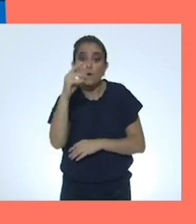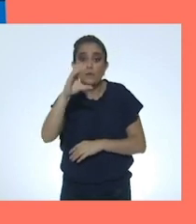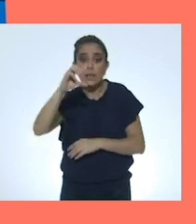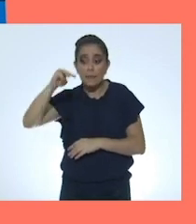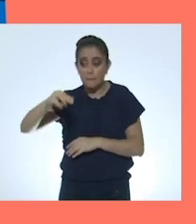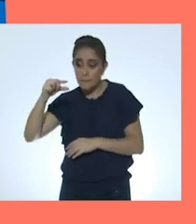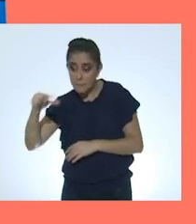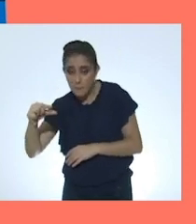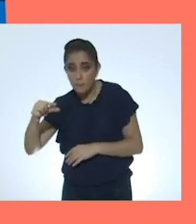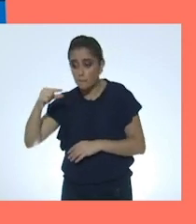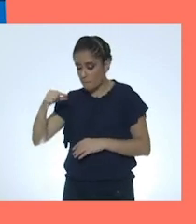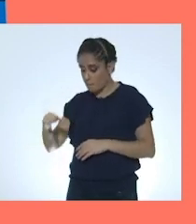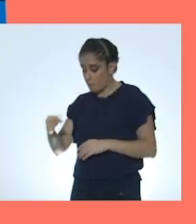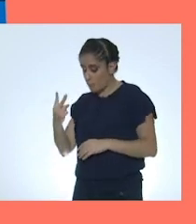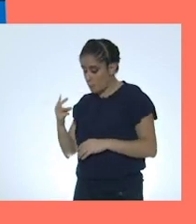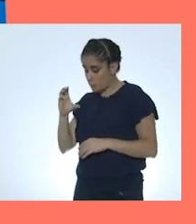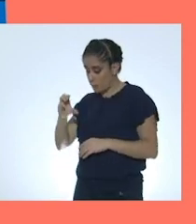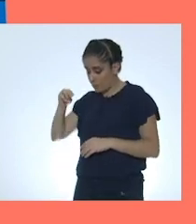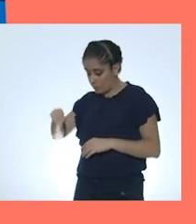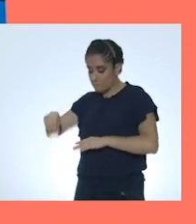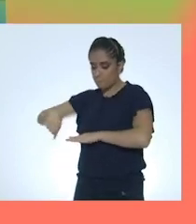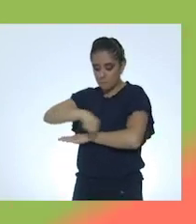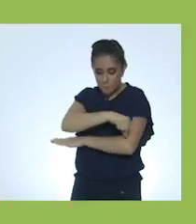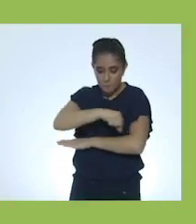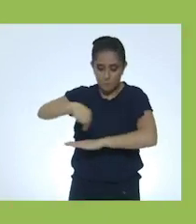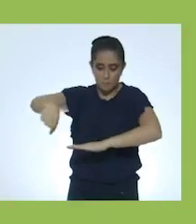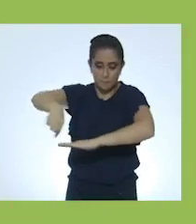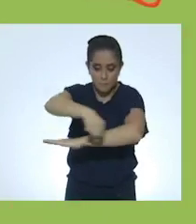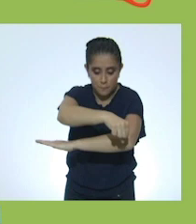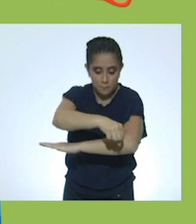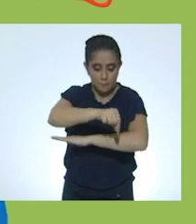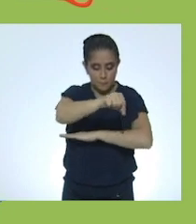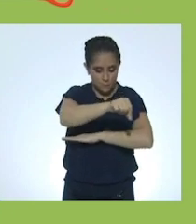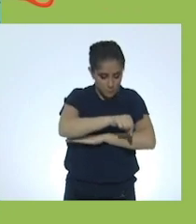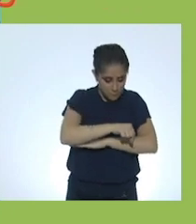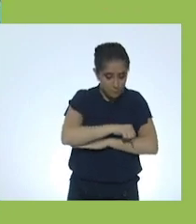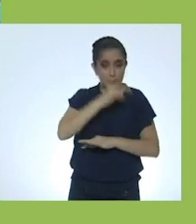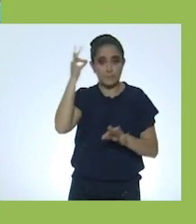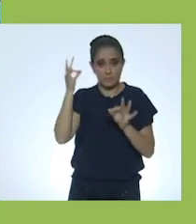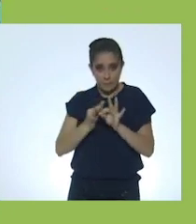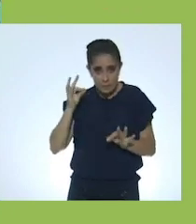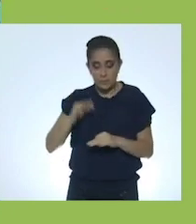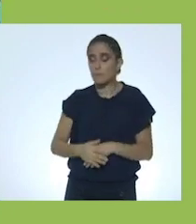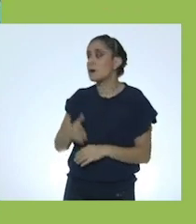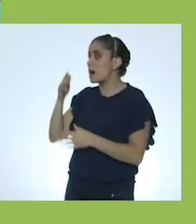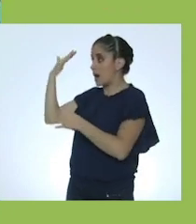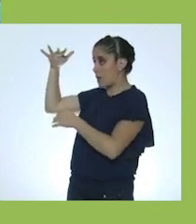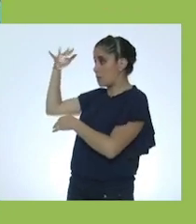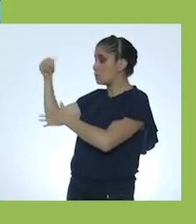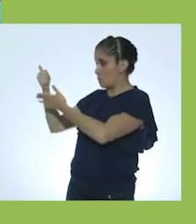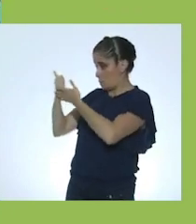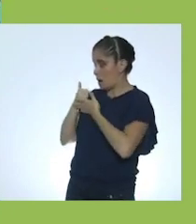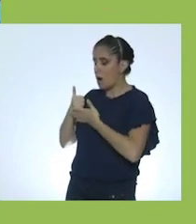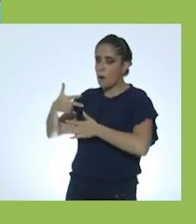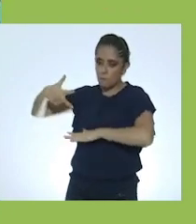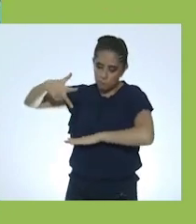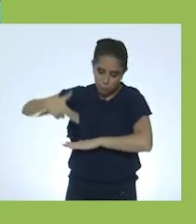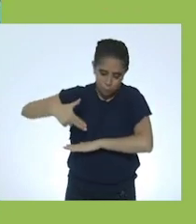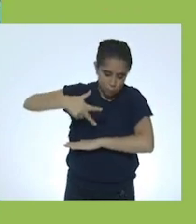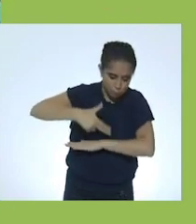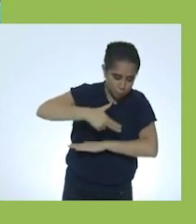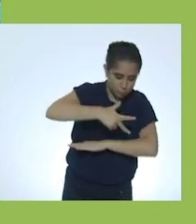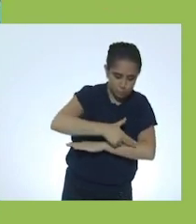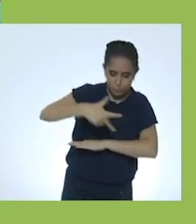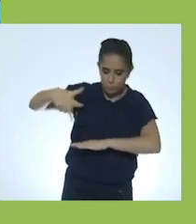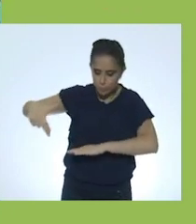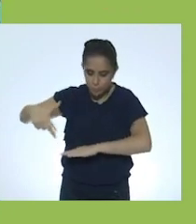2 centímetros de alto arriba y abajo. 6. Nuevamente pide ayuda a un adulto para recortar